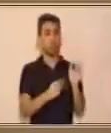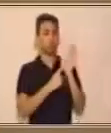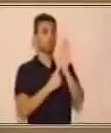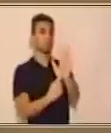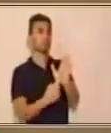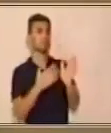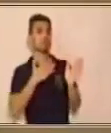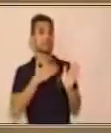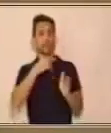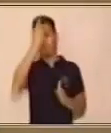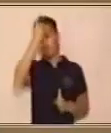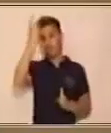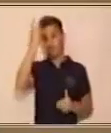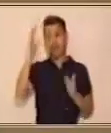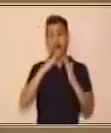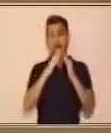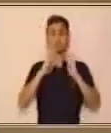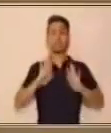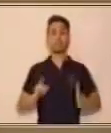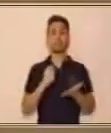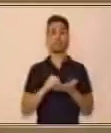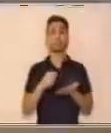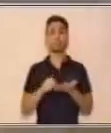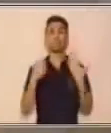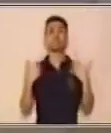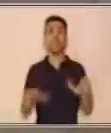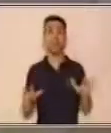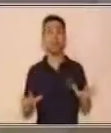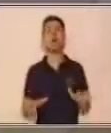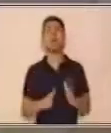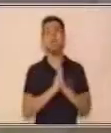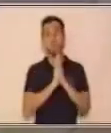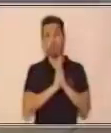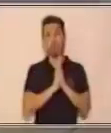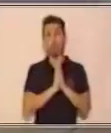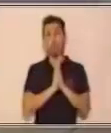has hecho en casa. Y por favor,